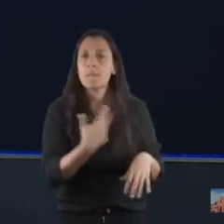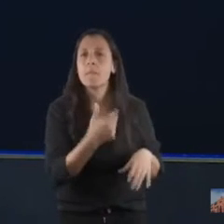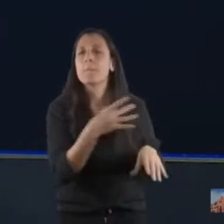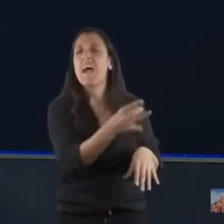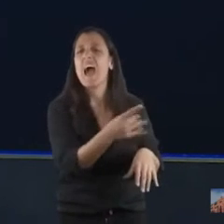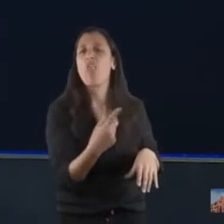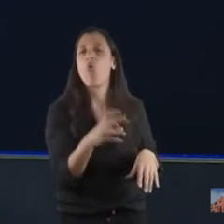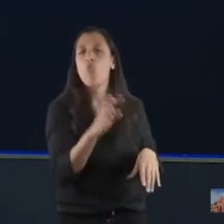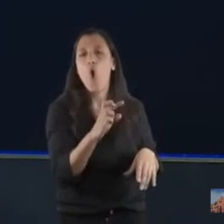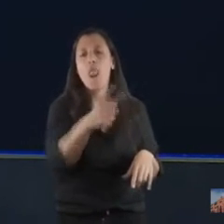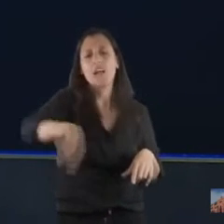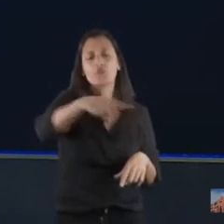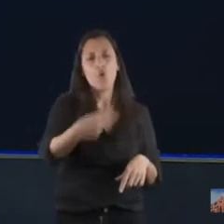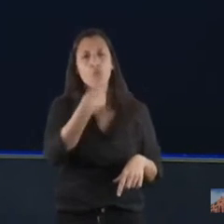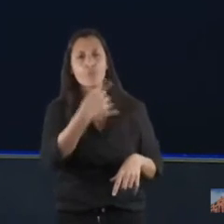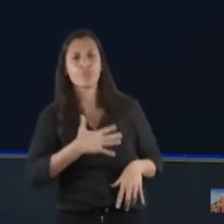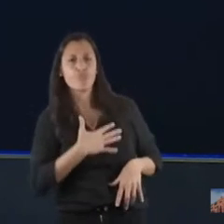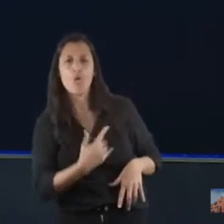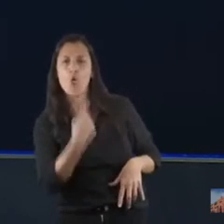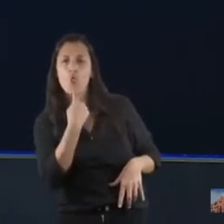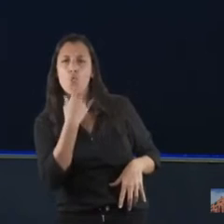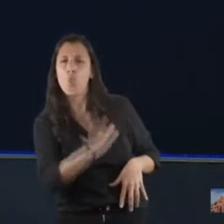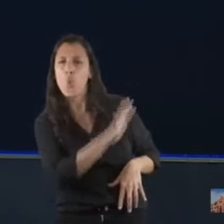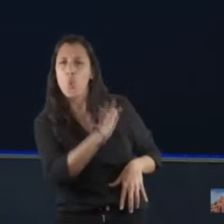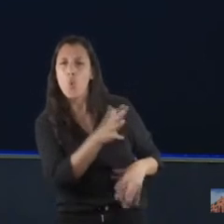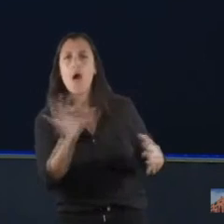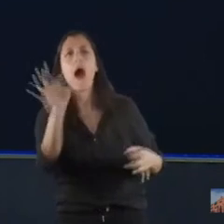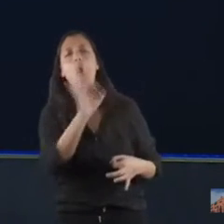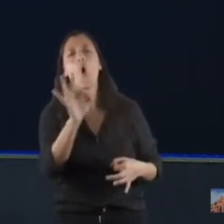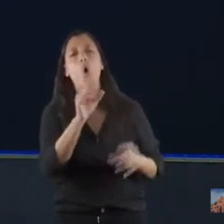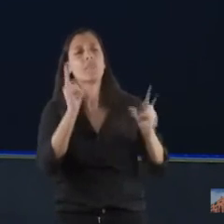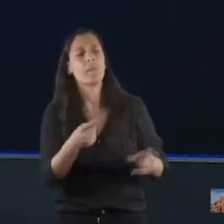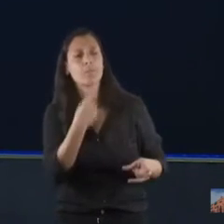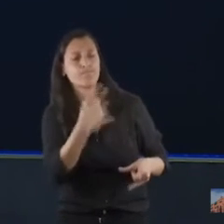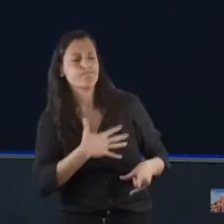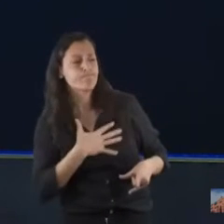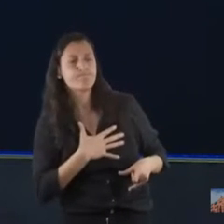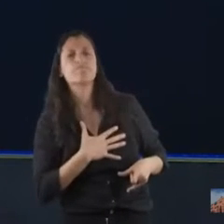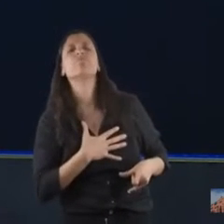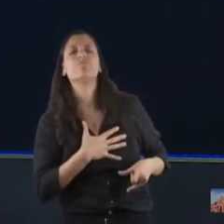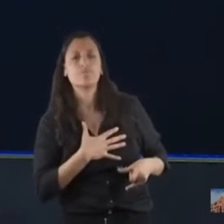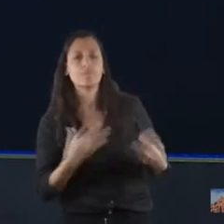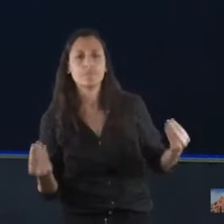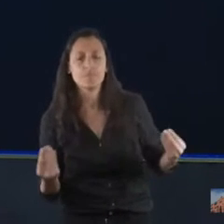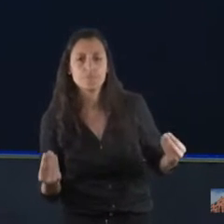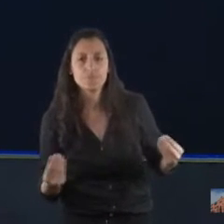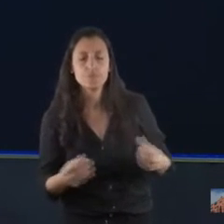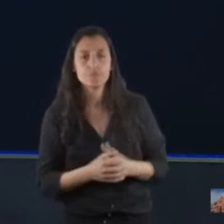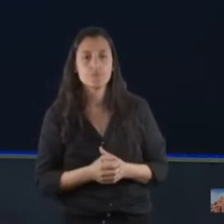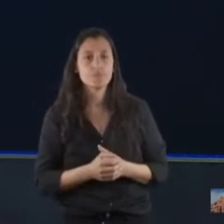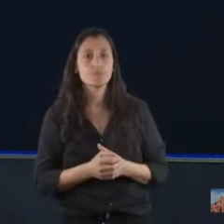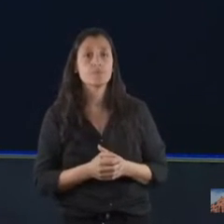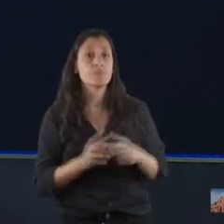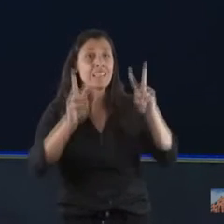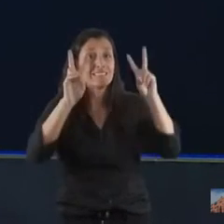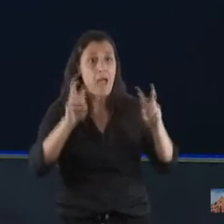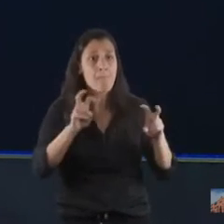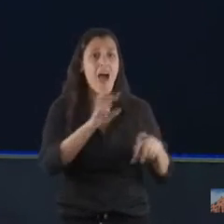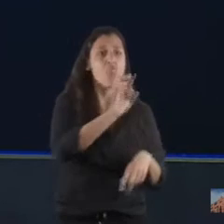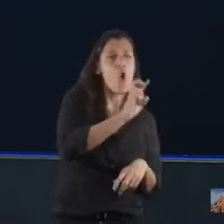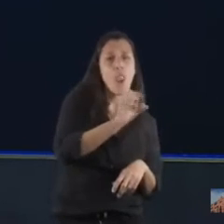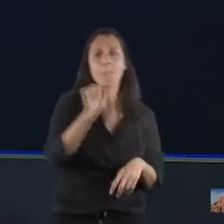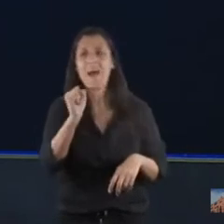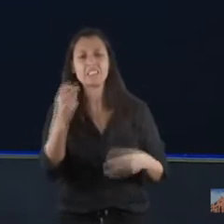la duda o en todo caso la inquietud alrededor de la materia cambiaria